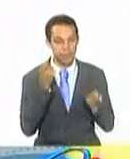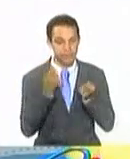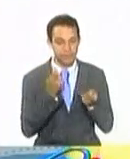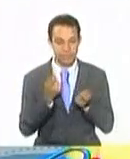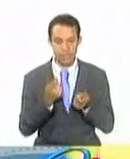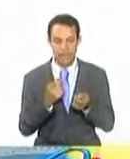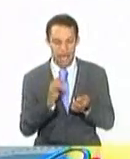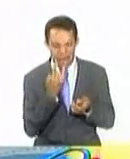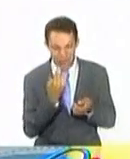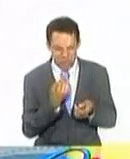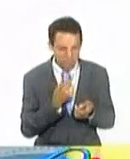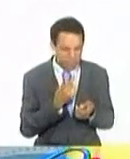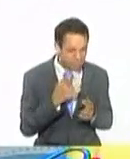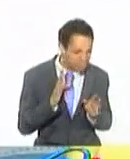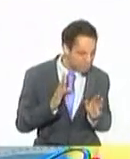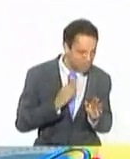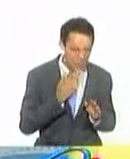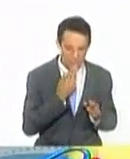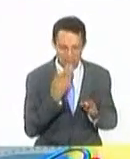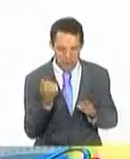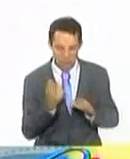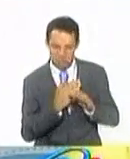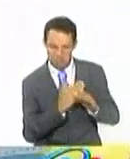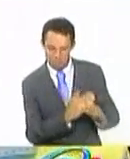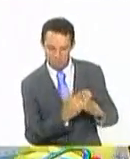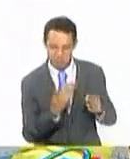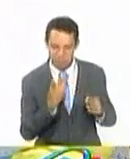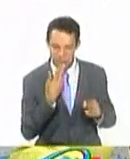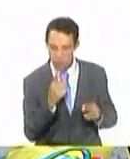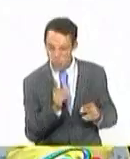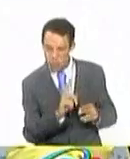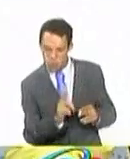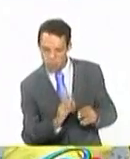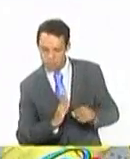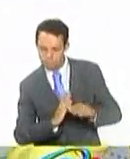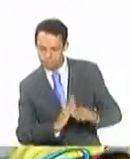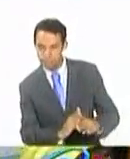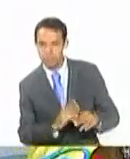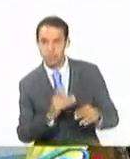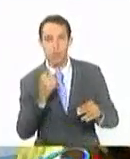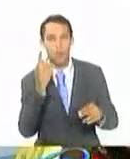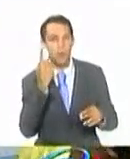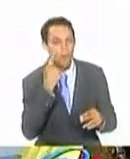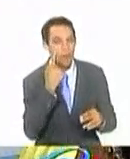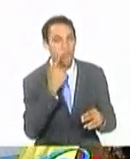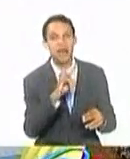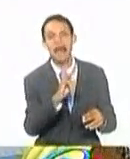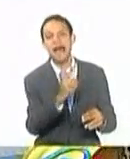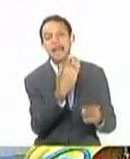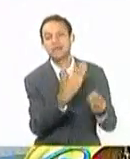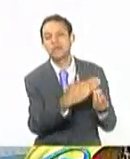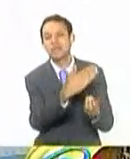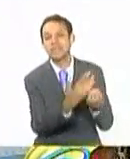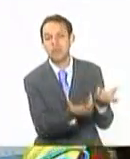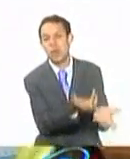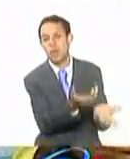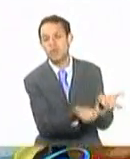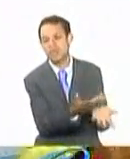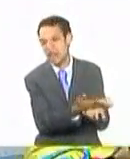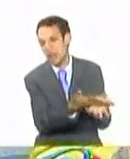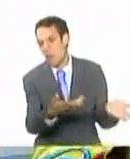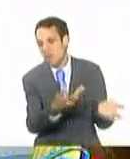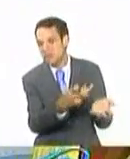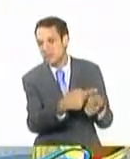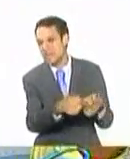salud por los difíciles procesos metabólicos por las reacciones inmunológicas que